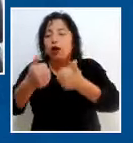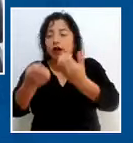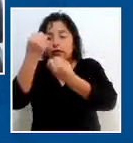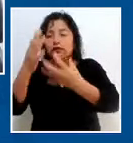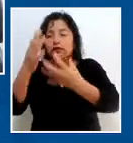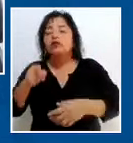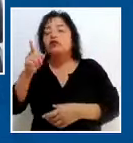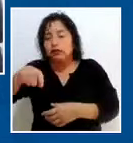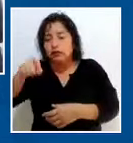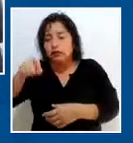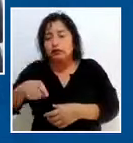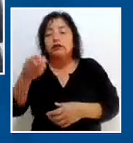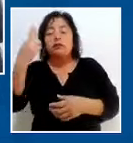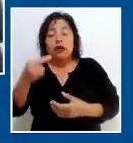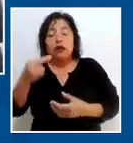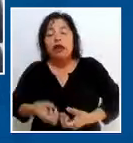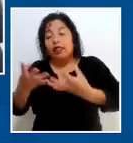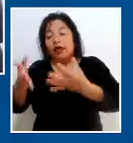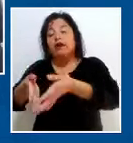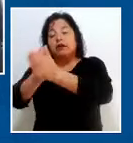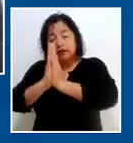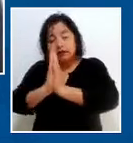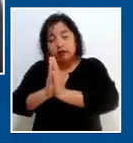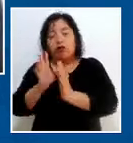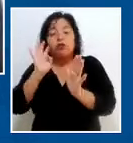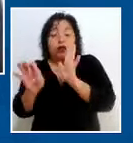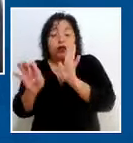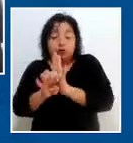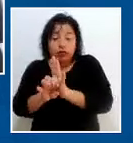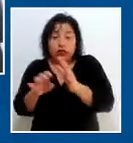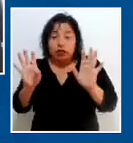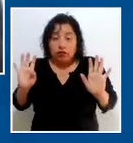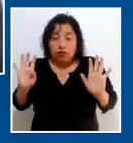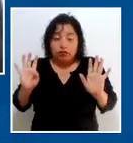canalizar la solicitud. Porque de lo contrario, si solamente